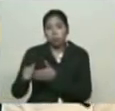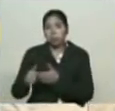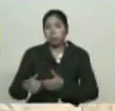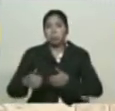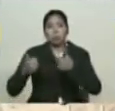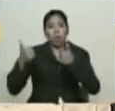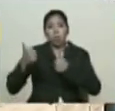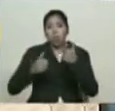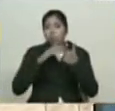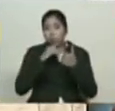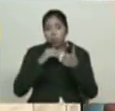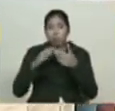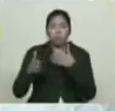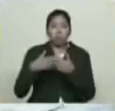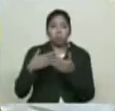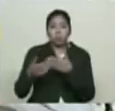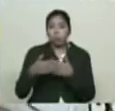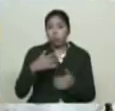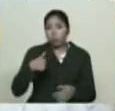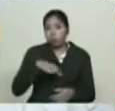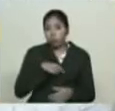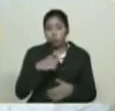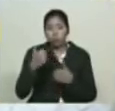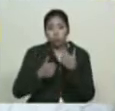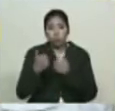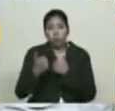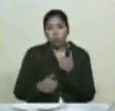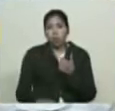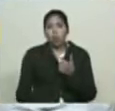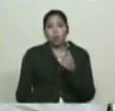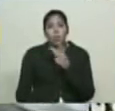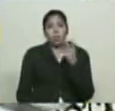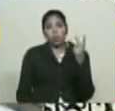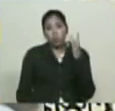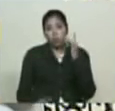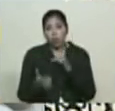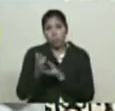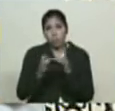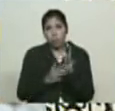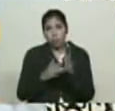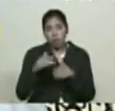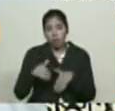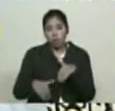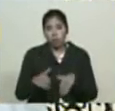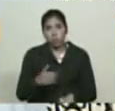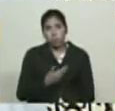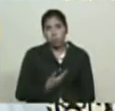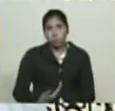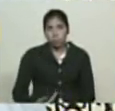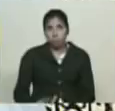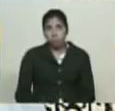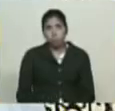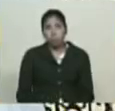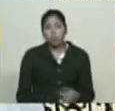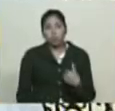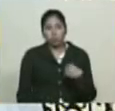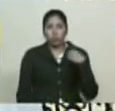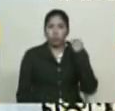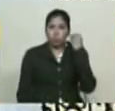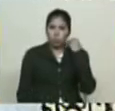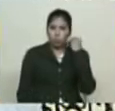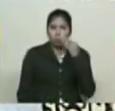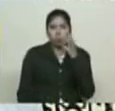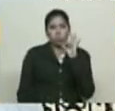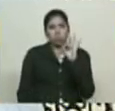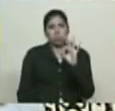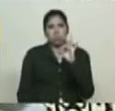el pueblo participará de ellas como una gran fiesta electoral. Me parece adecuado